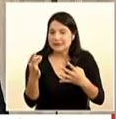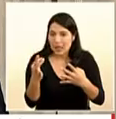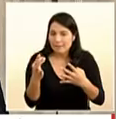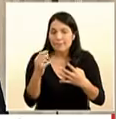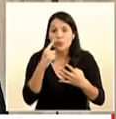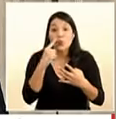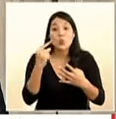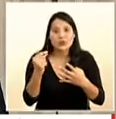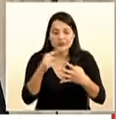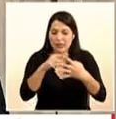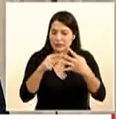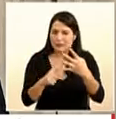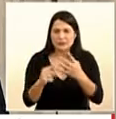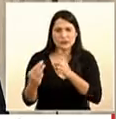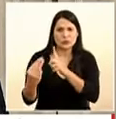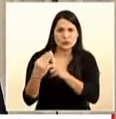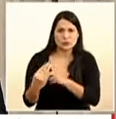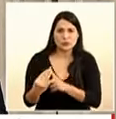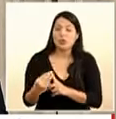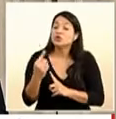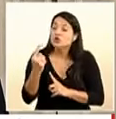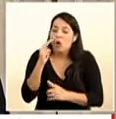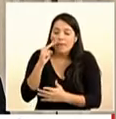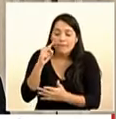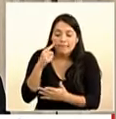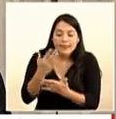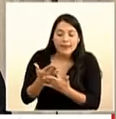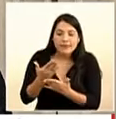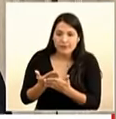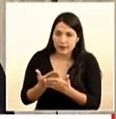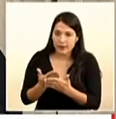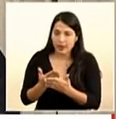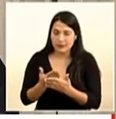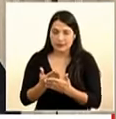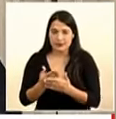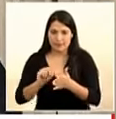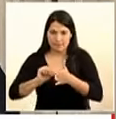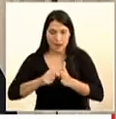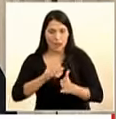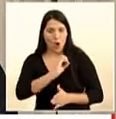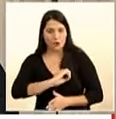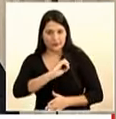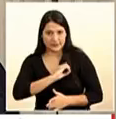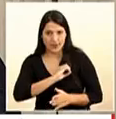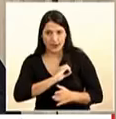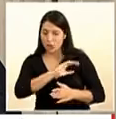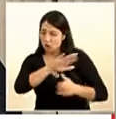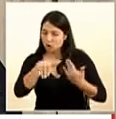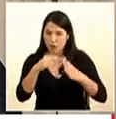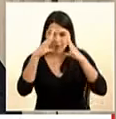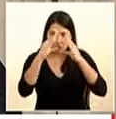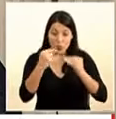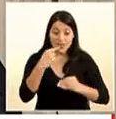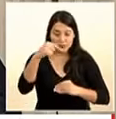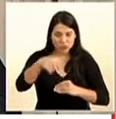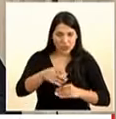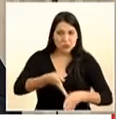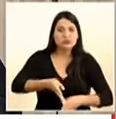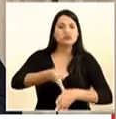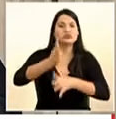pueda colaborar solo verifiquen que son de las fuentes oficiales para que la gente pueda hacer sus planes organizarse y